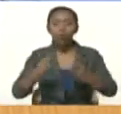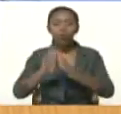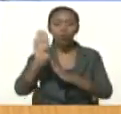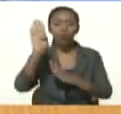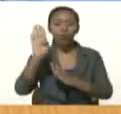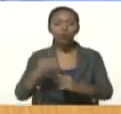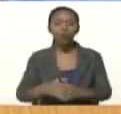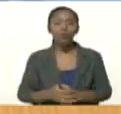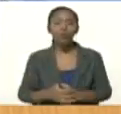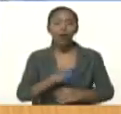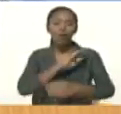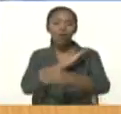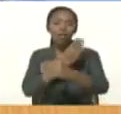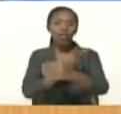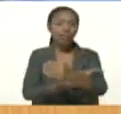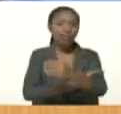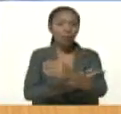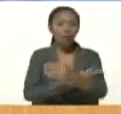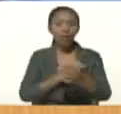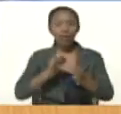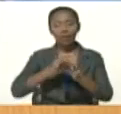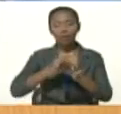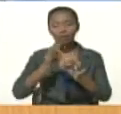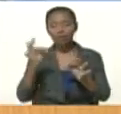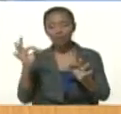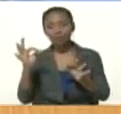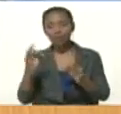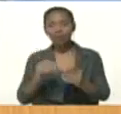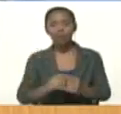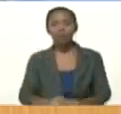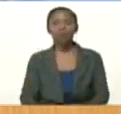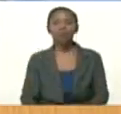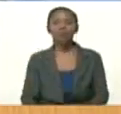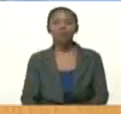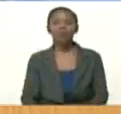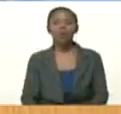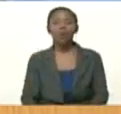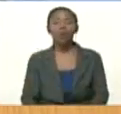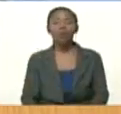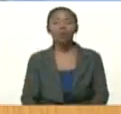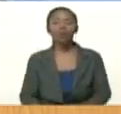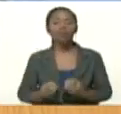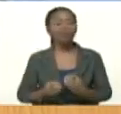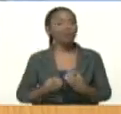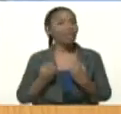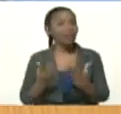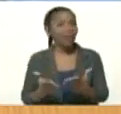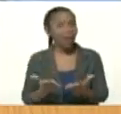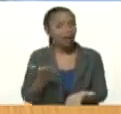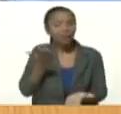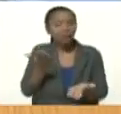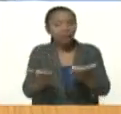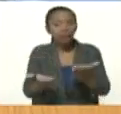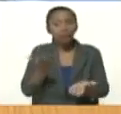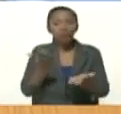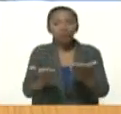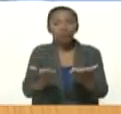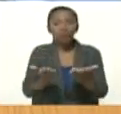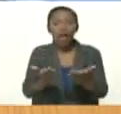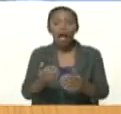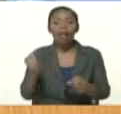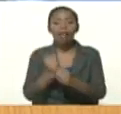El fortalecimiento de una criptomoneda que le dé estabilidad al trabajador, a